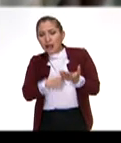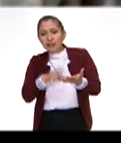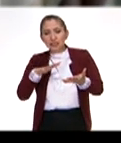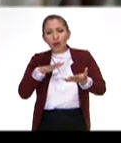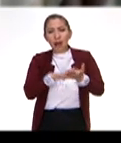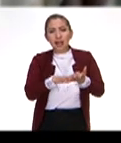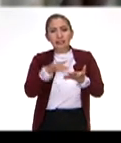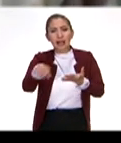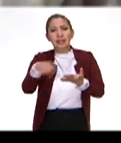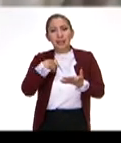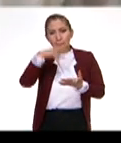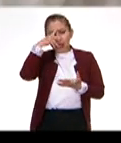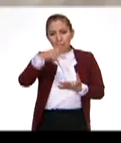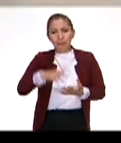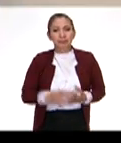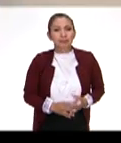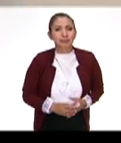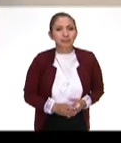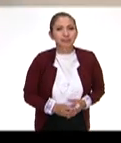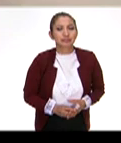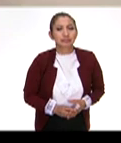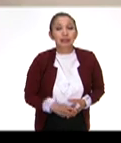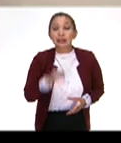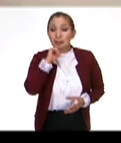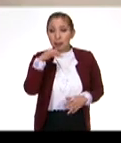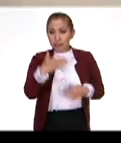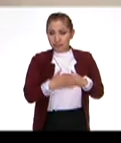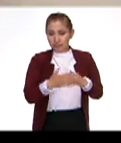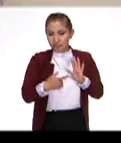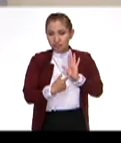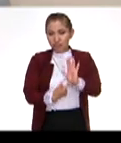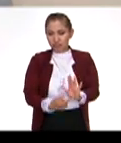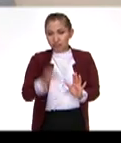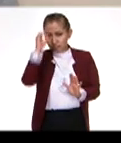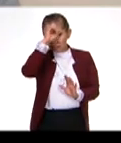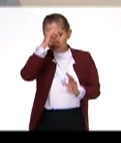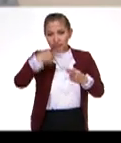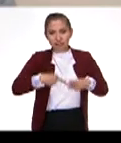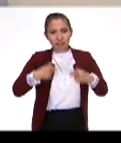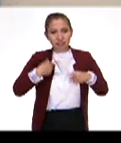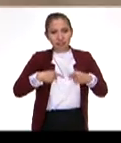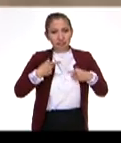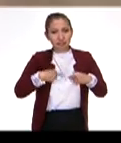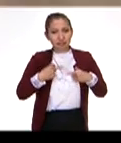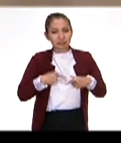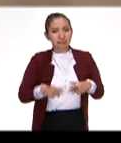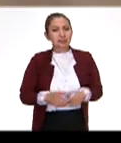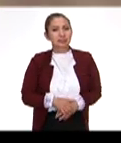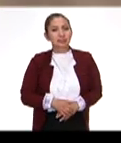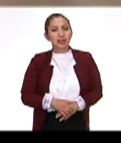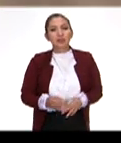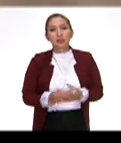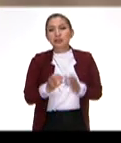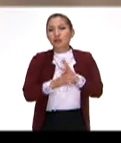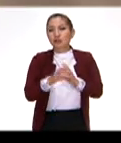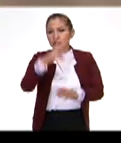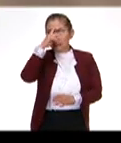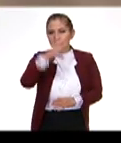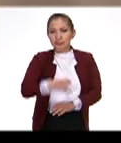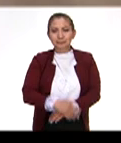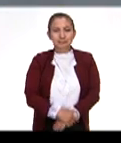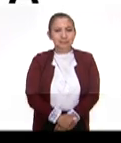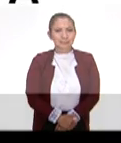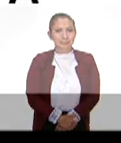las prisiones de México. También tendremos los comentarios de nuestros amigos en Novedad de la